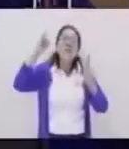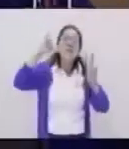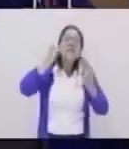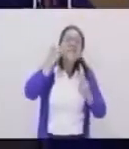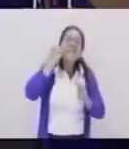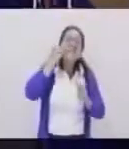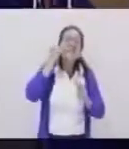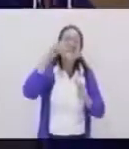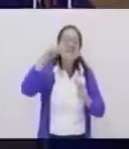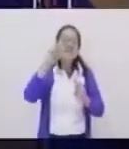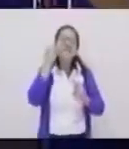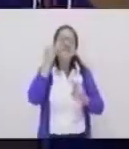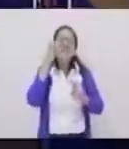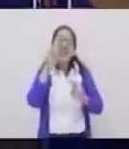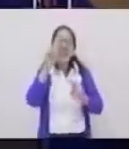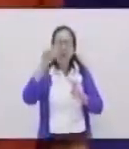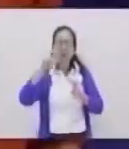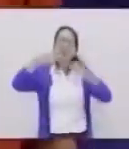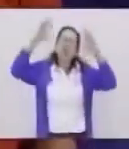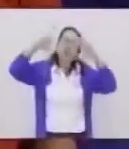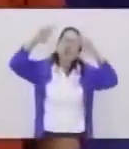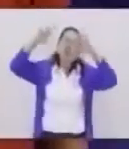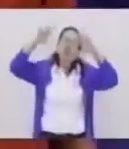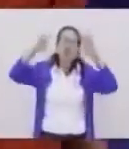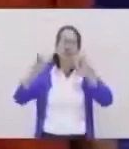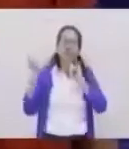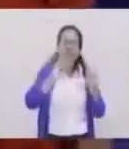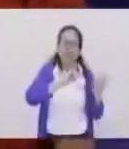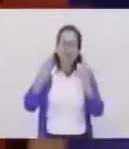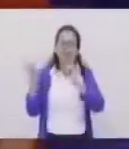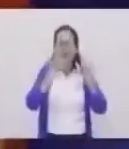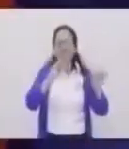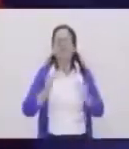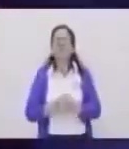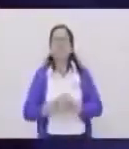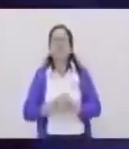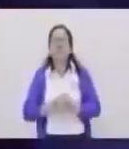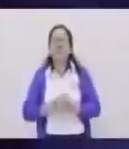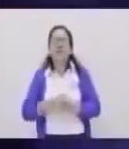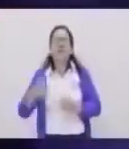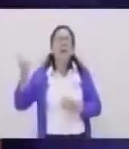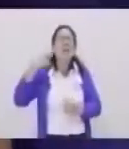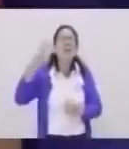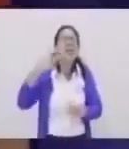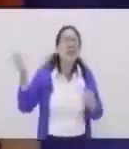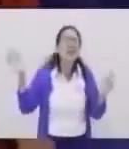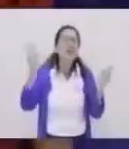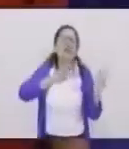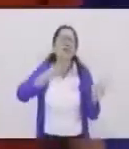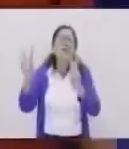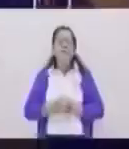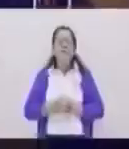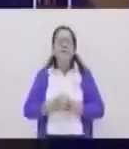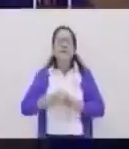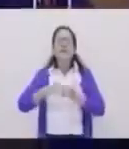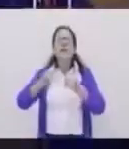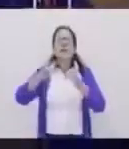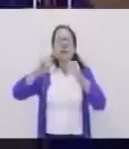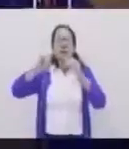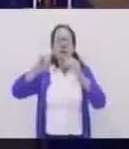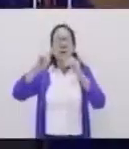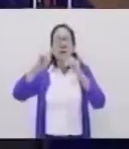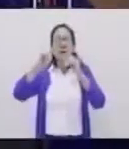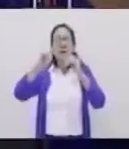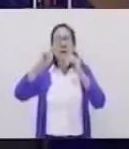se le llama estación lluviosa. La estación seca, ¿sí?, que es el verano, empieza en octubre